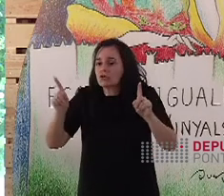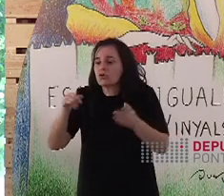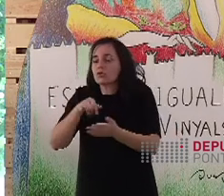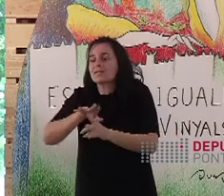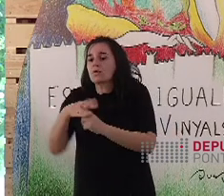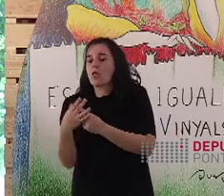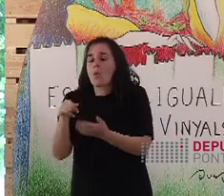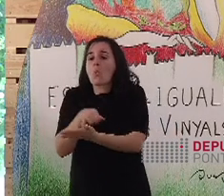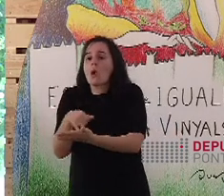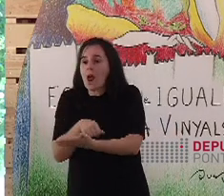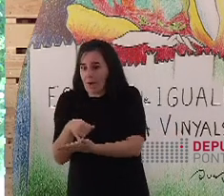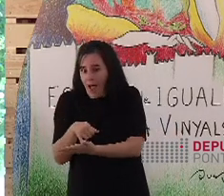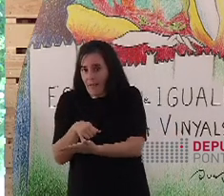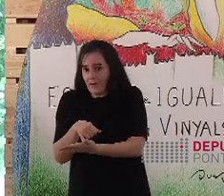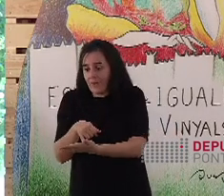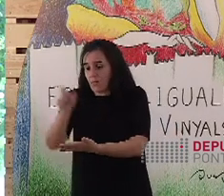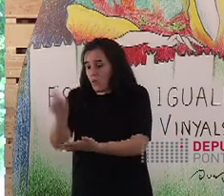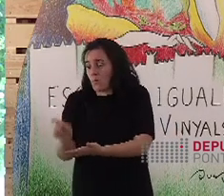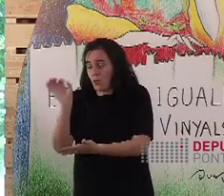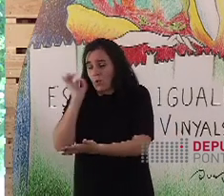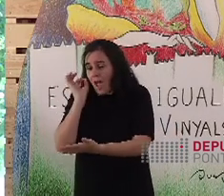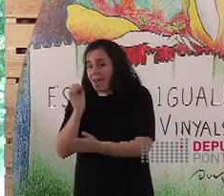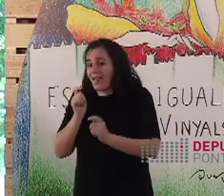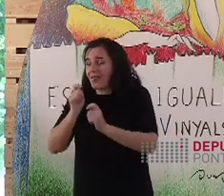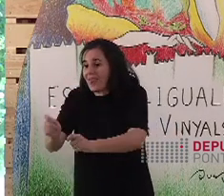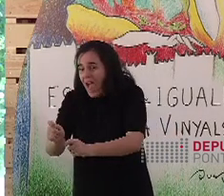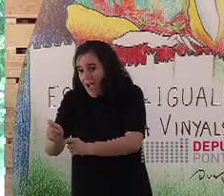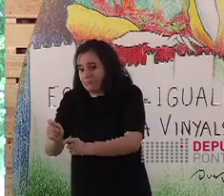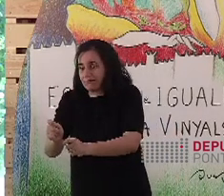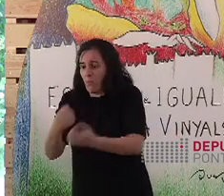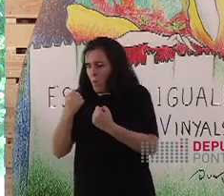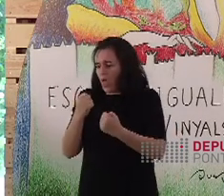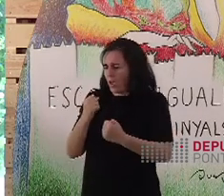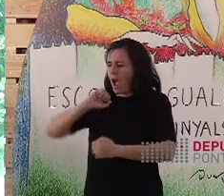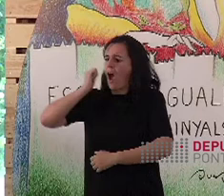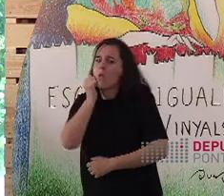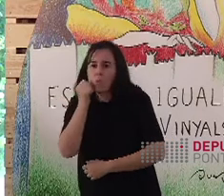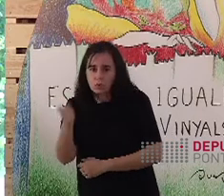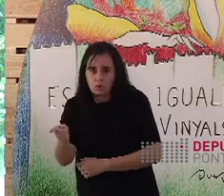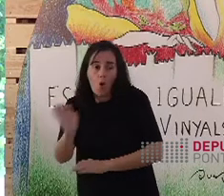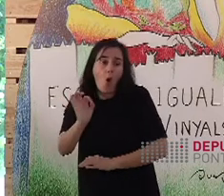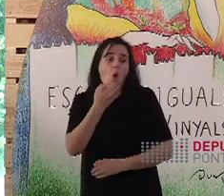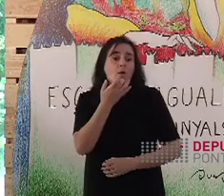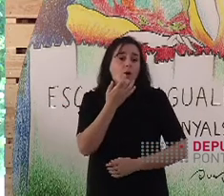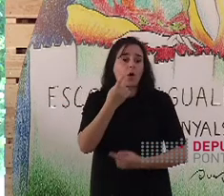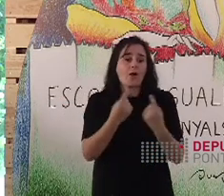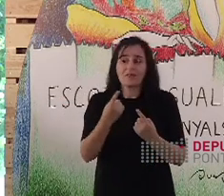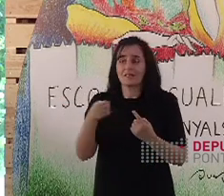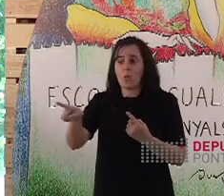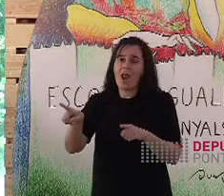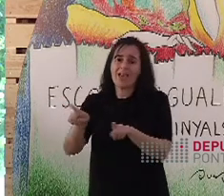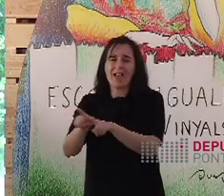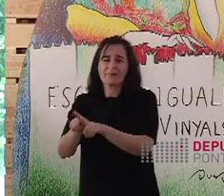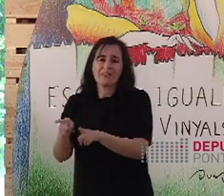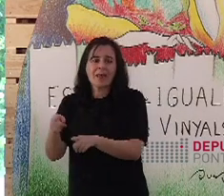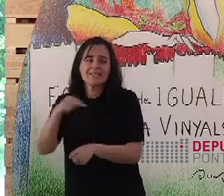propicie que esa persoa, derivado dun abuso de poder ou do que nós nos constatamos moitas veces na intervención, que é a servidumbre de débeda,